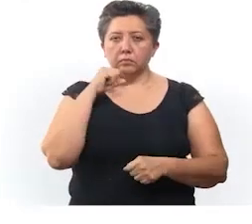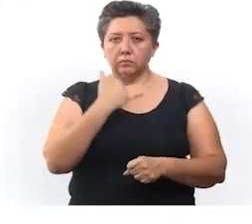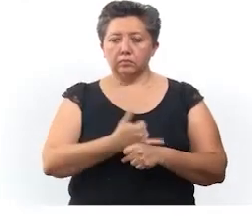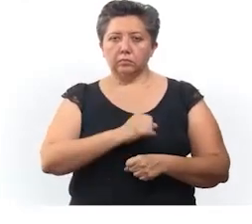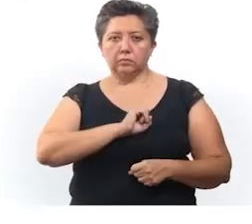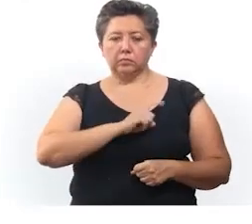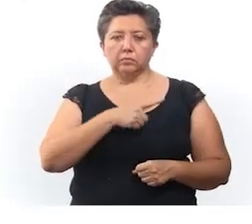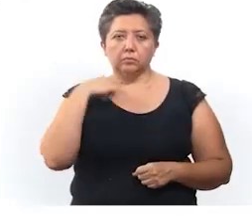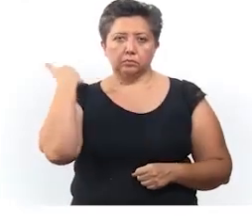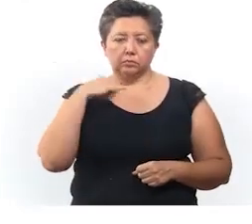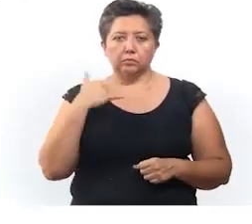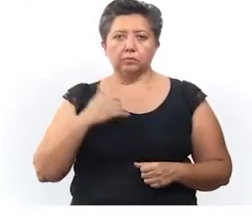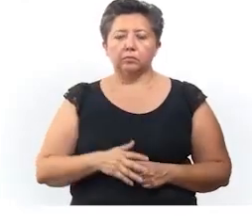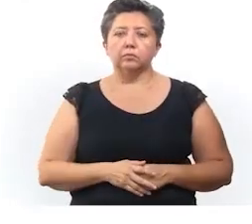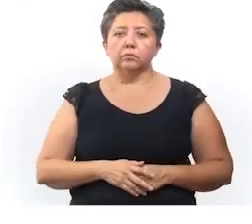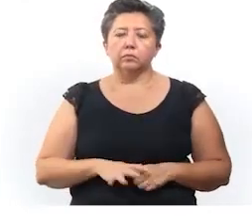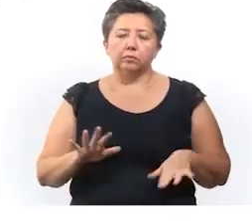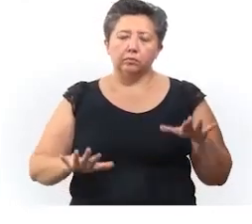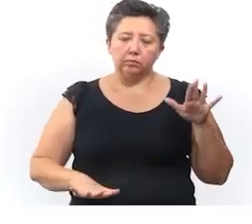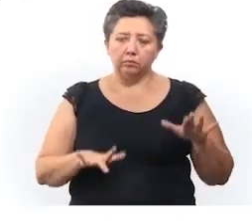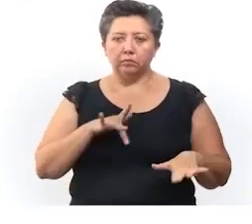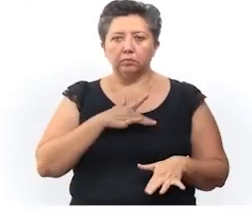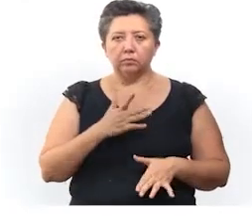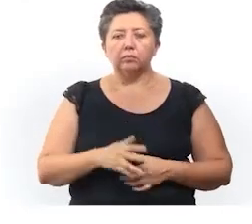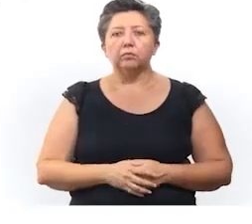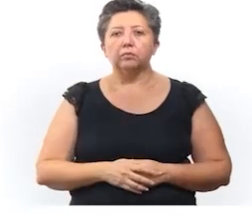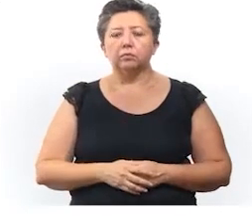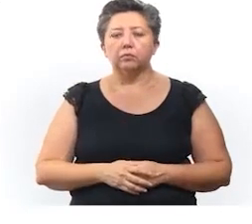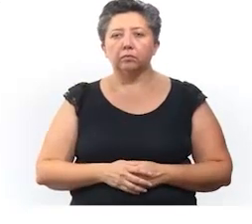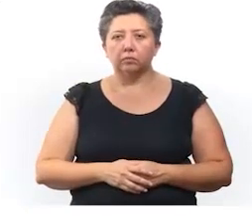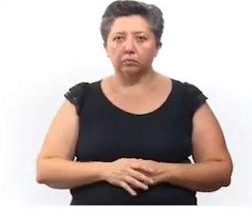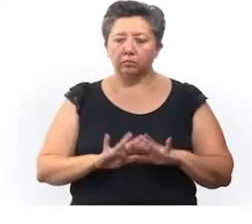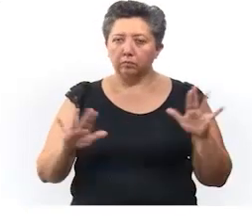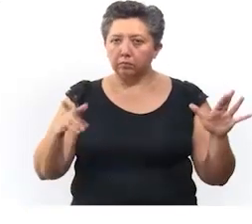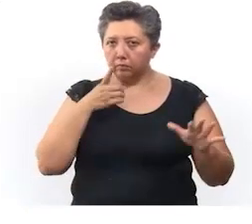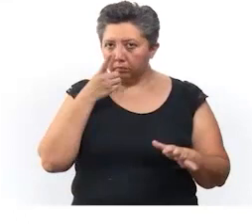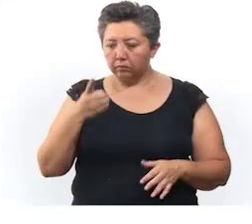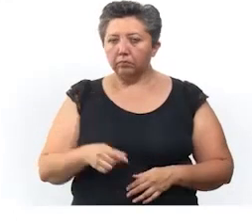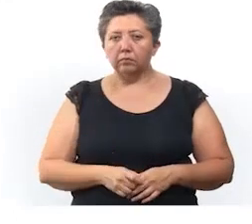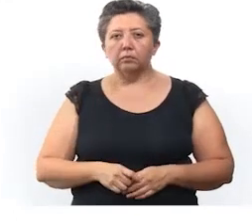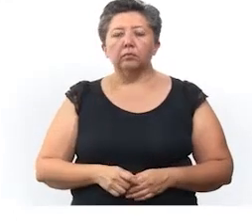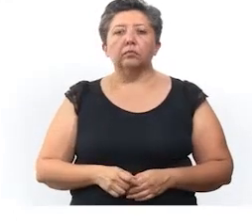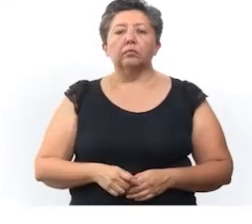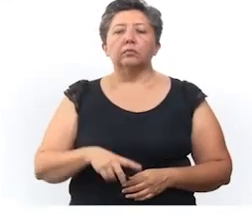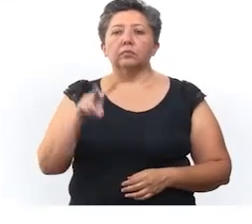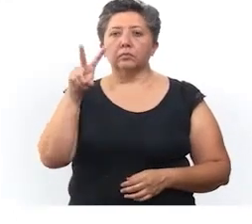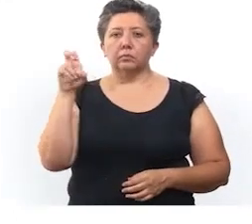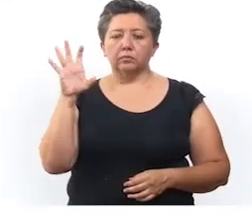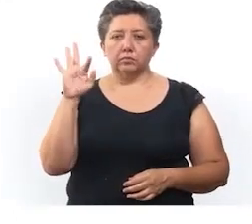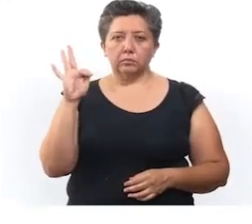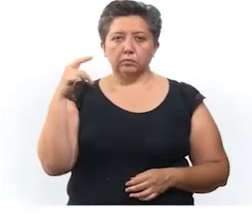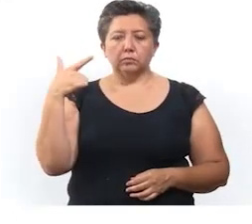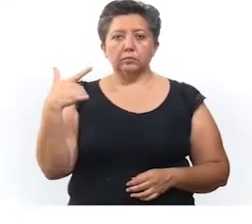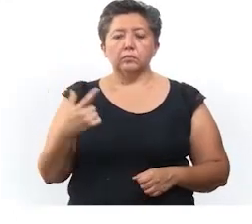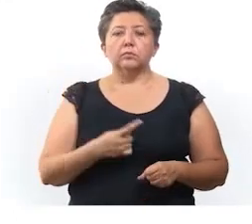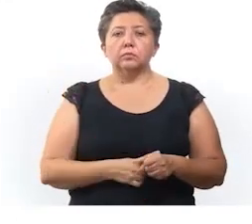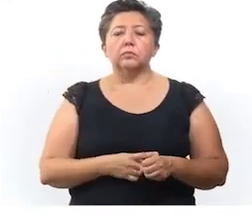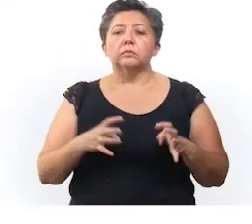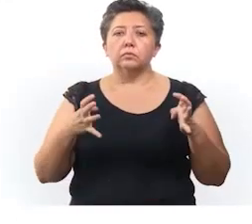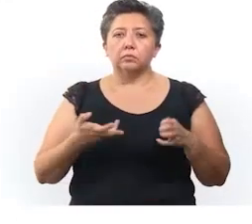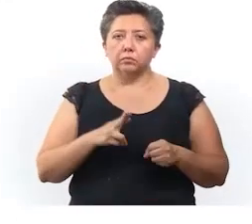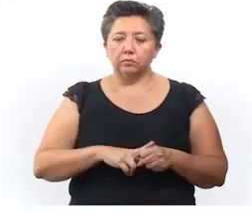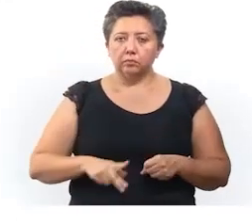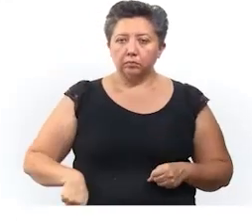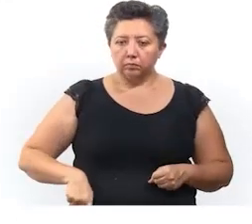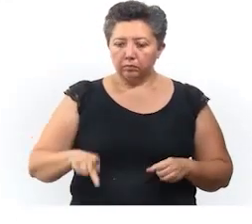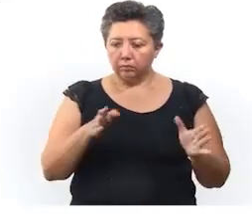personal médico de los servicios de salud de Yucatán. Presentan síntomas leves. Como ya se mencionó, 247 de los casos positivos